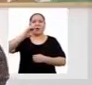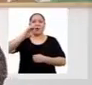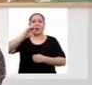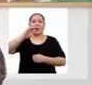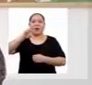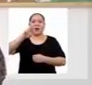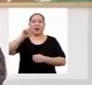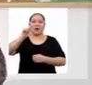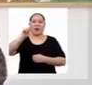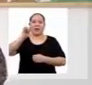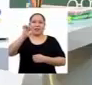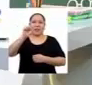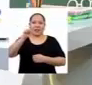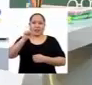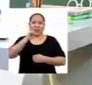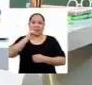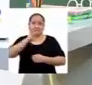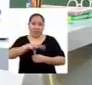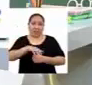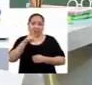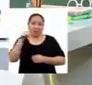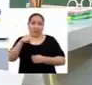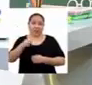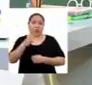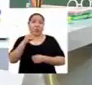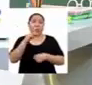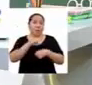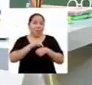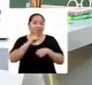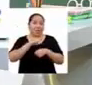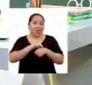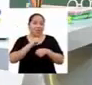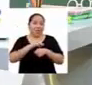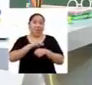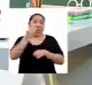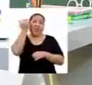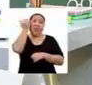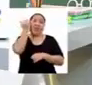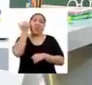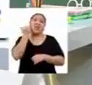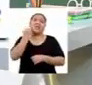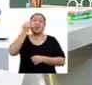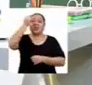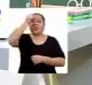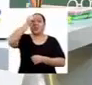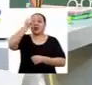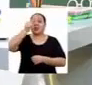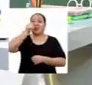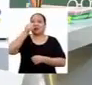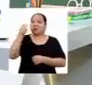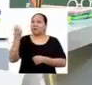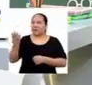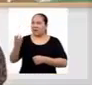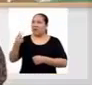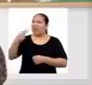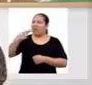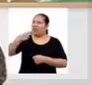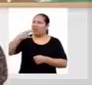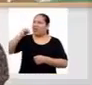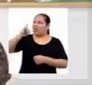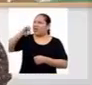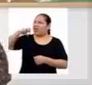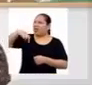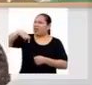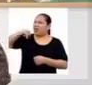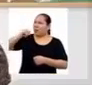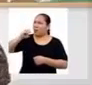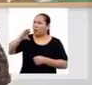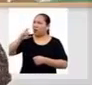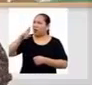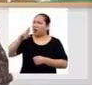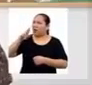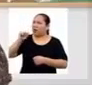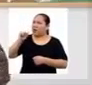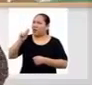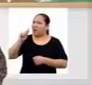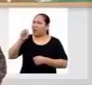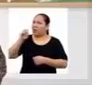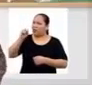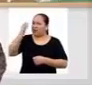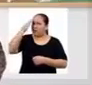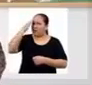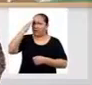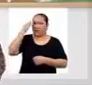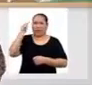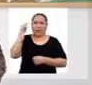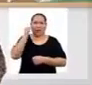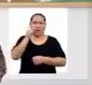la antigua Grecia. Ah, ya. Ese Hipócrates sabe, ¿no? Tú lo has dicho, aquí